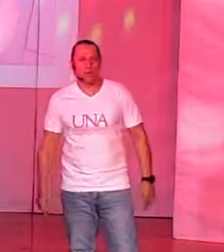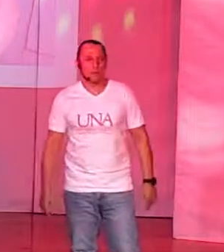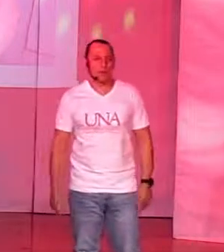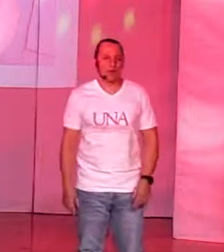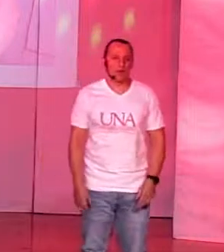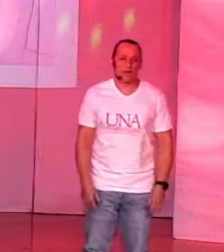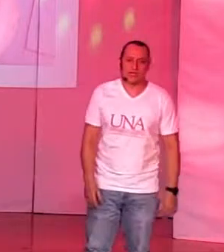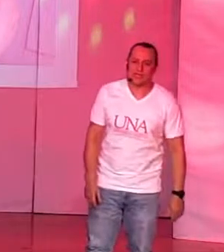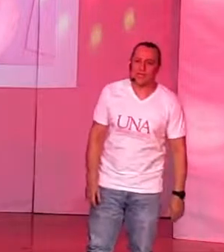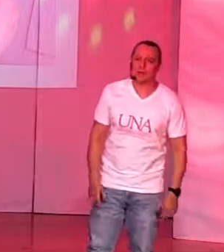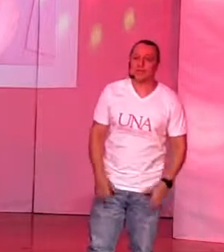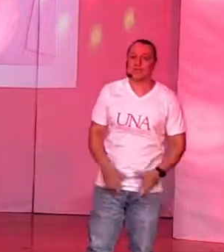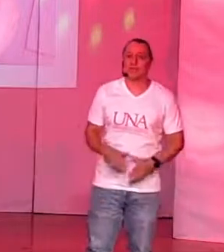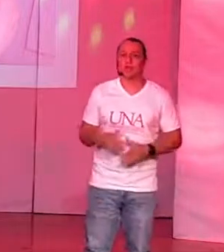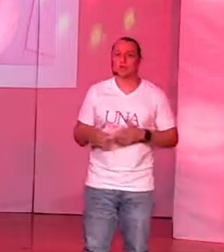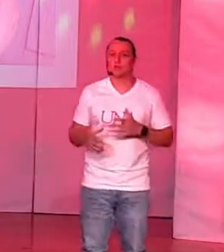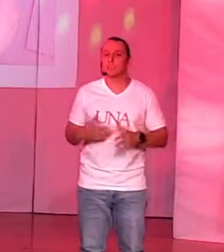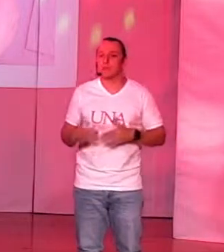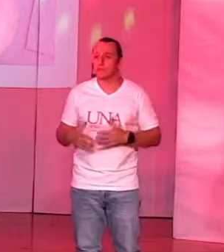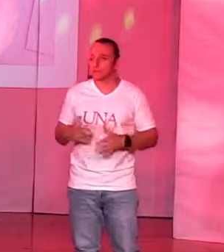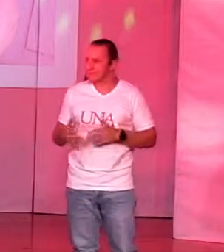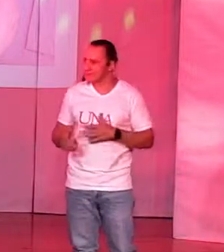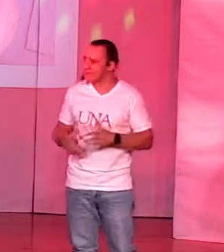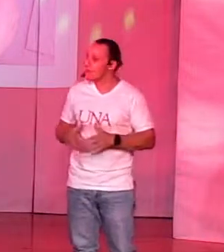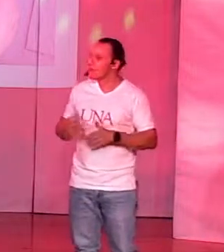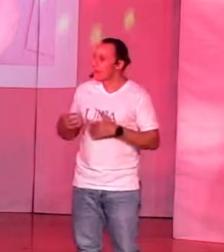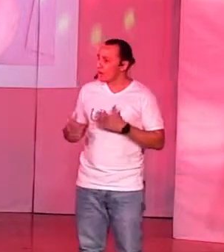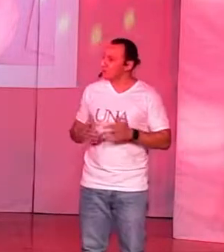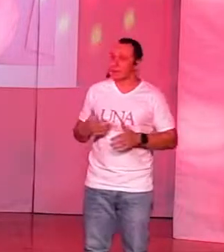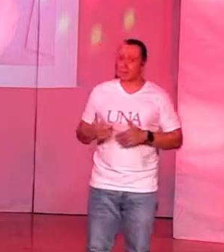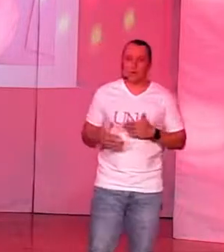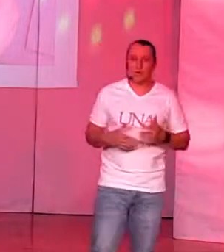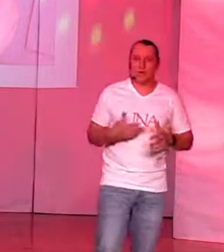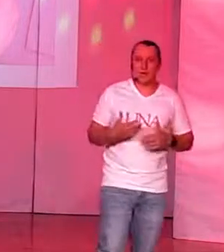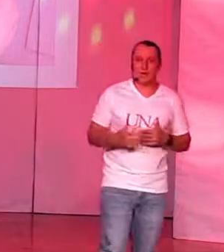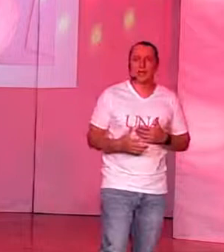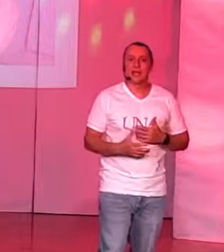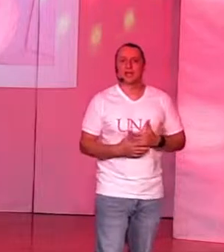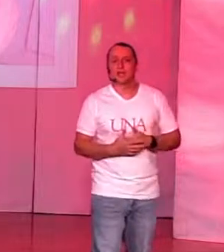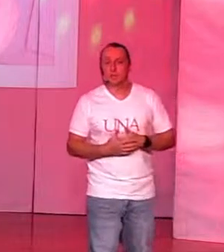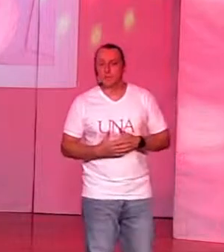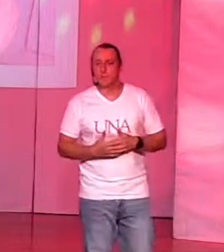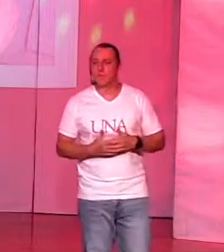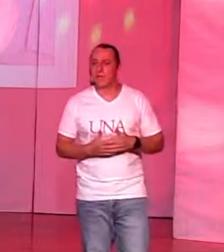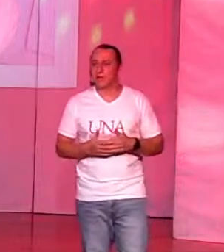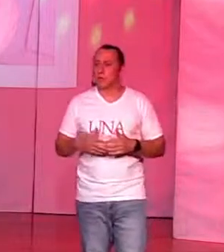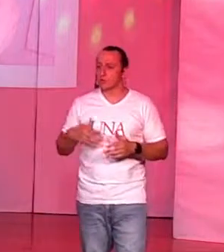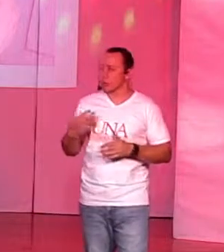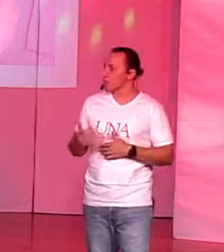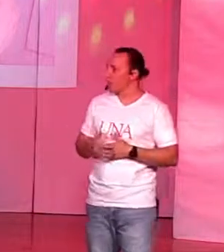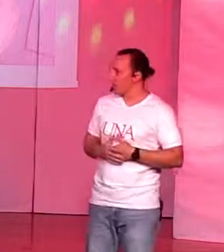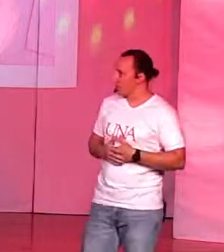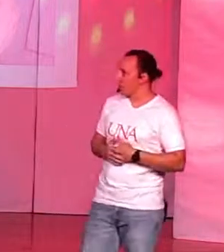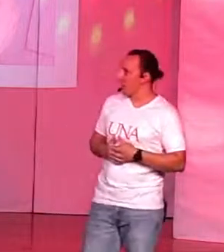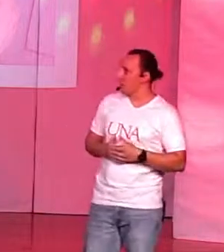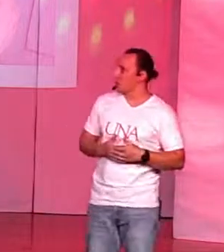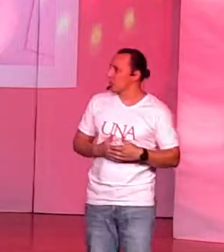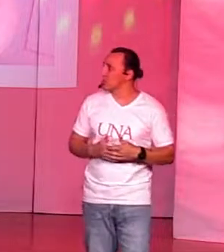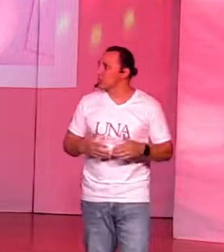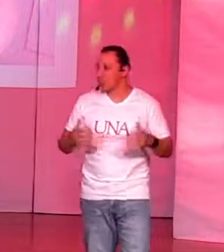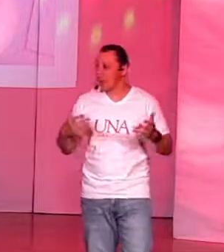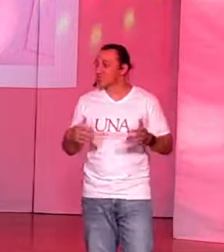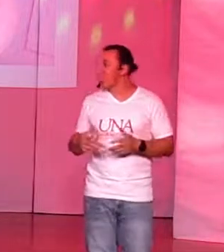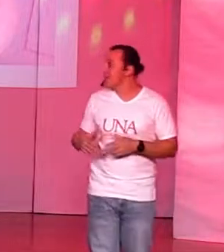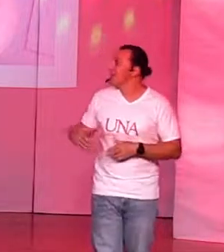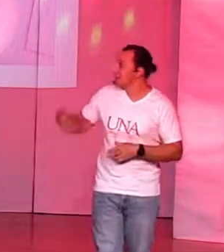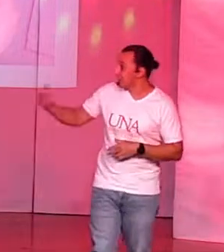nos puedan acompañar, claro que sí. Inicialmente teníamos la transmisión por Teams, pero ahora estamos por el canal de YouTube del Auditorio Clodomiro Picado.